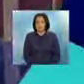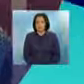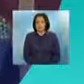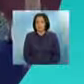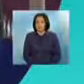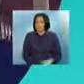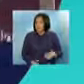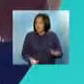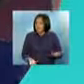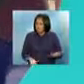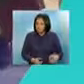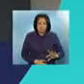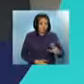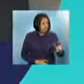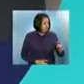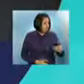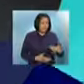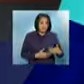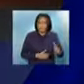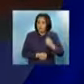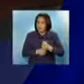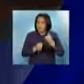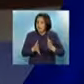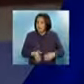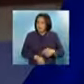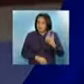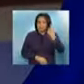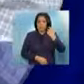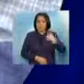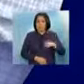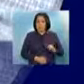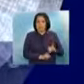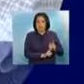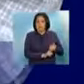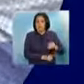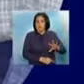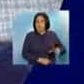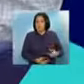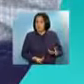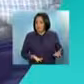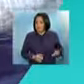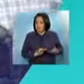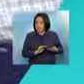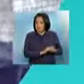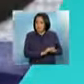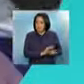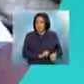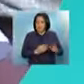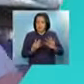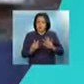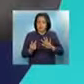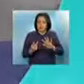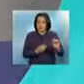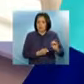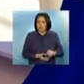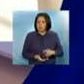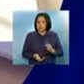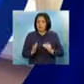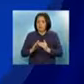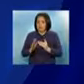La delincuencia no tiene límites. Un trabajador simula su propio robo para llevarse casi 70.000 soles de casa de